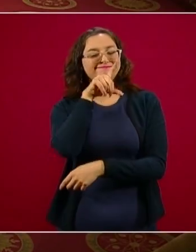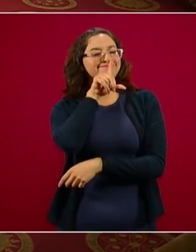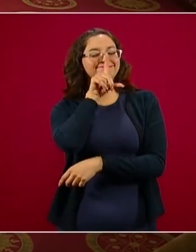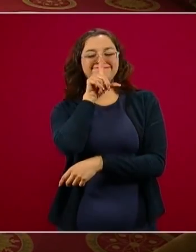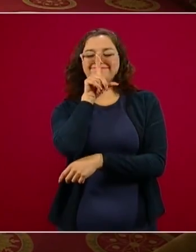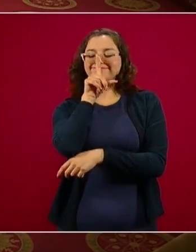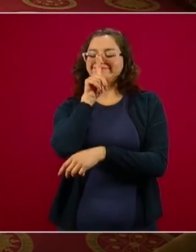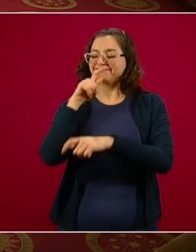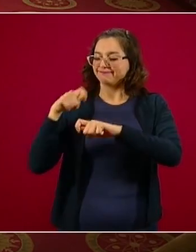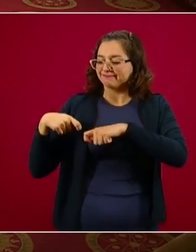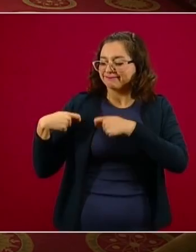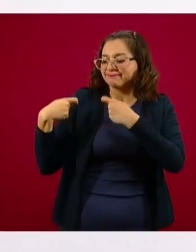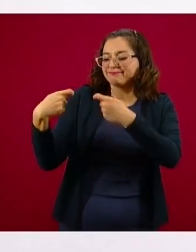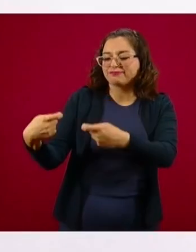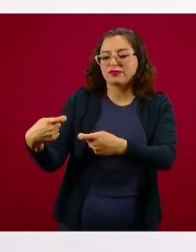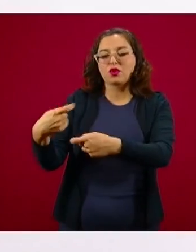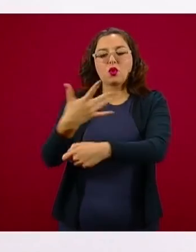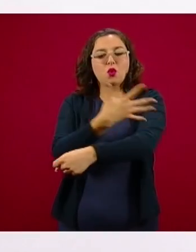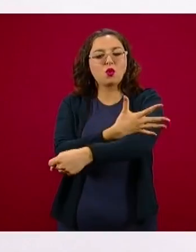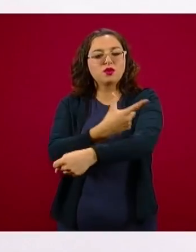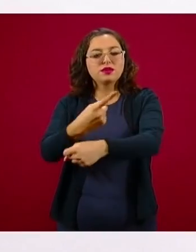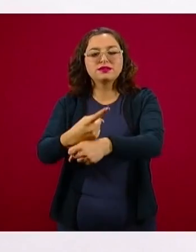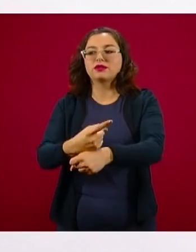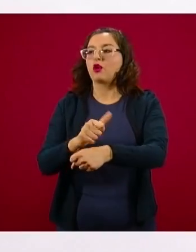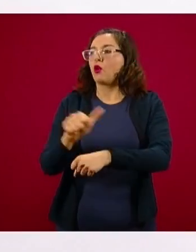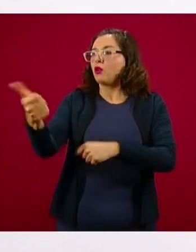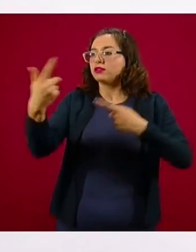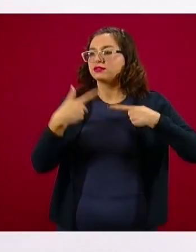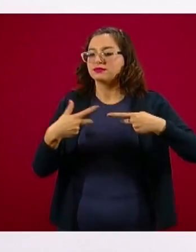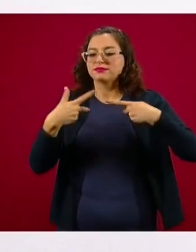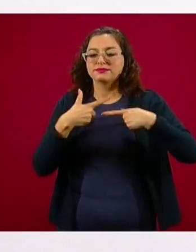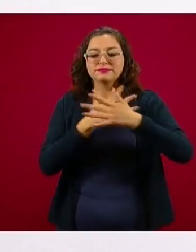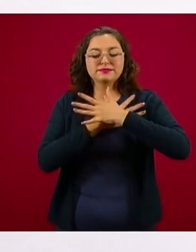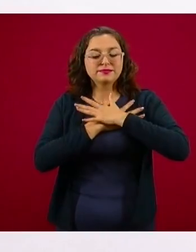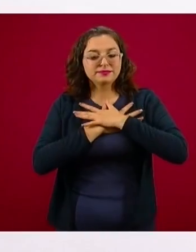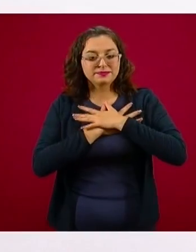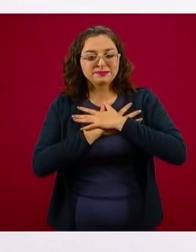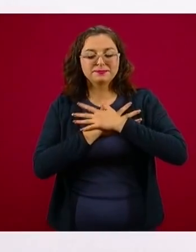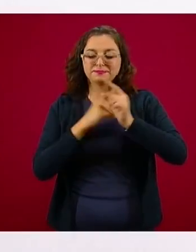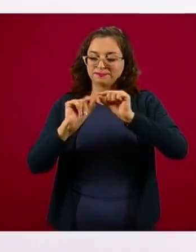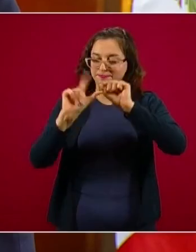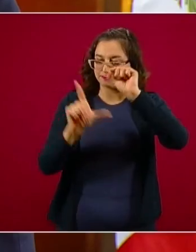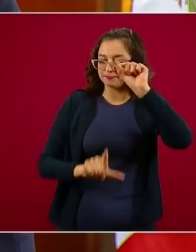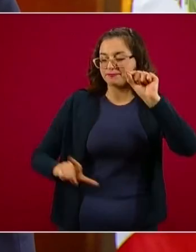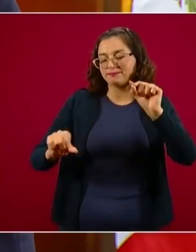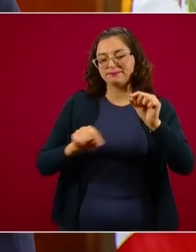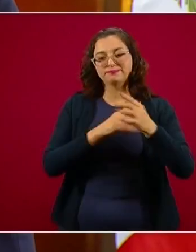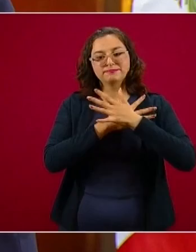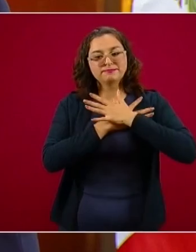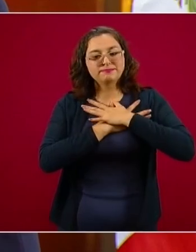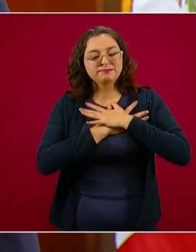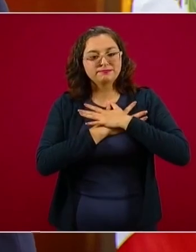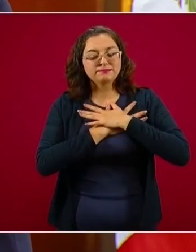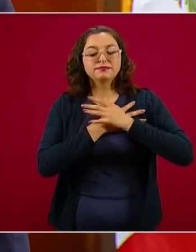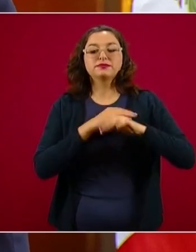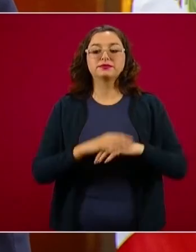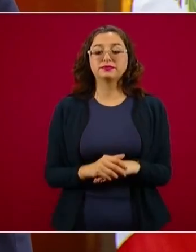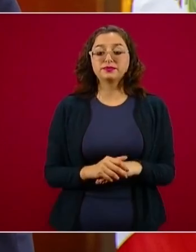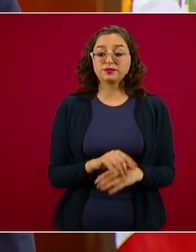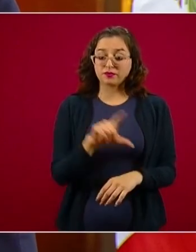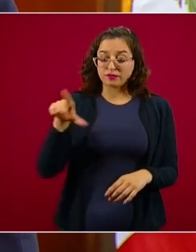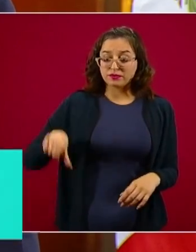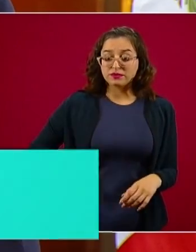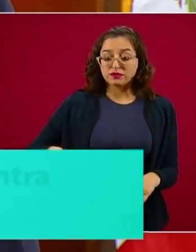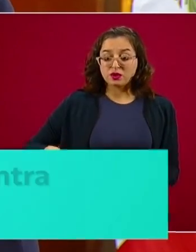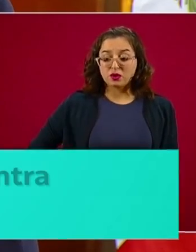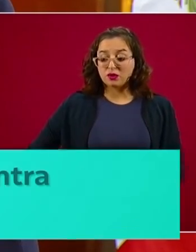nada detendrá el propósito fundamental de transformar a méxico por la vía pacífica y para el primero de diciembre próximo estarán ya las bases